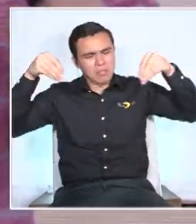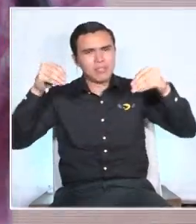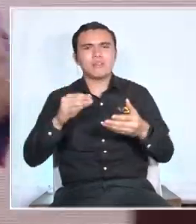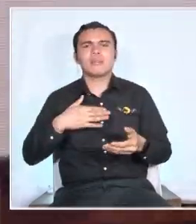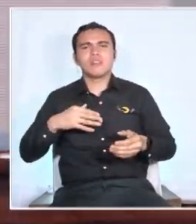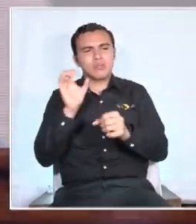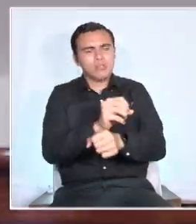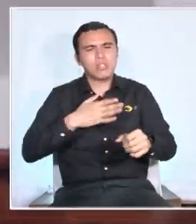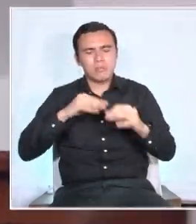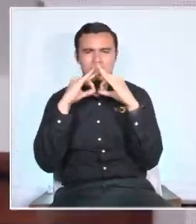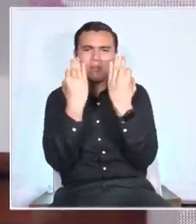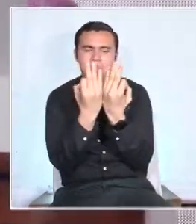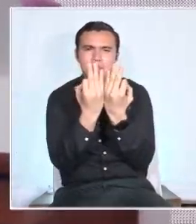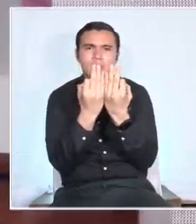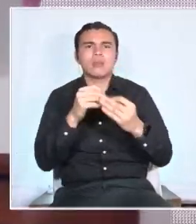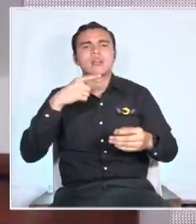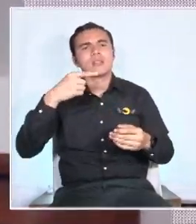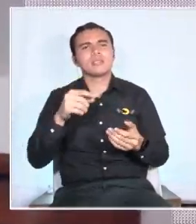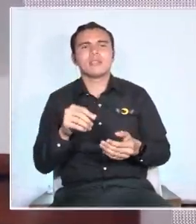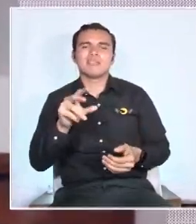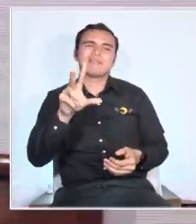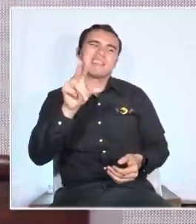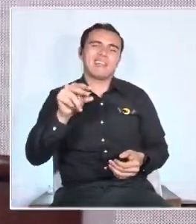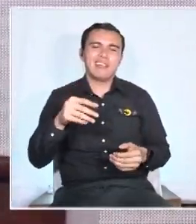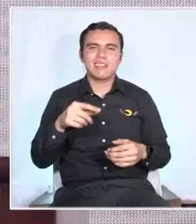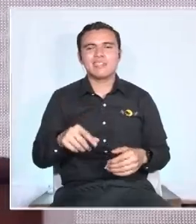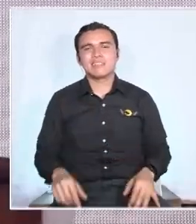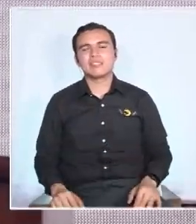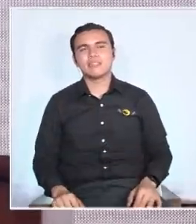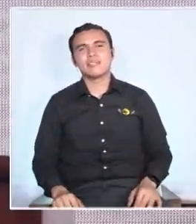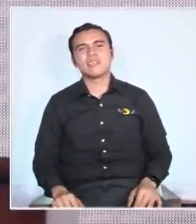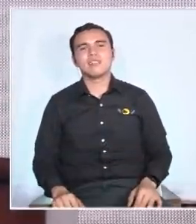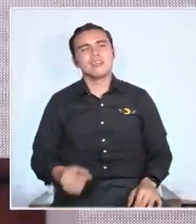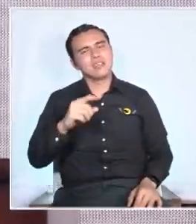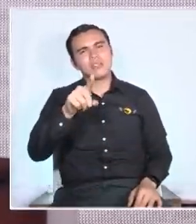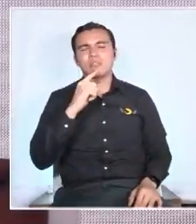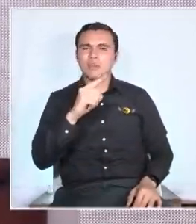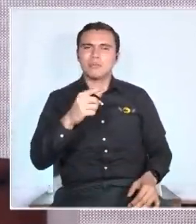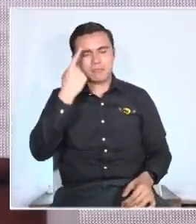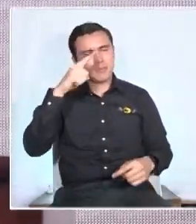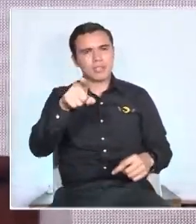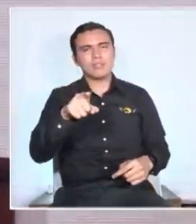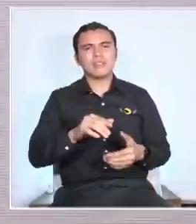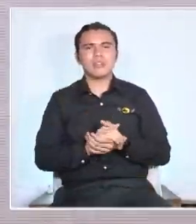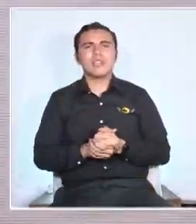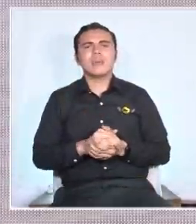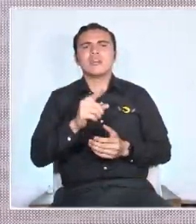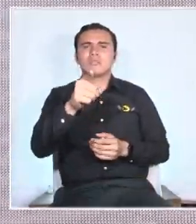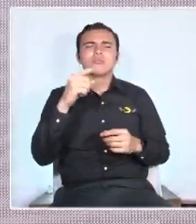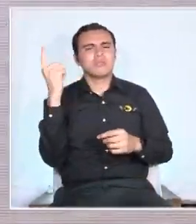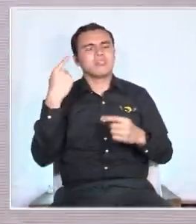voy a conquistar mi familia. Y alguien te dice, ah, no te soñando, eso no es para ti. Tú siempre vas a ser